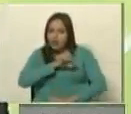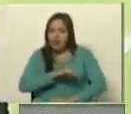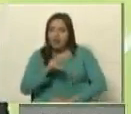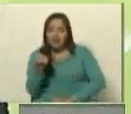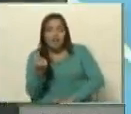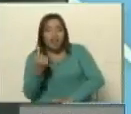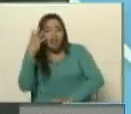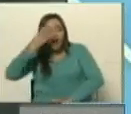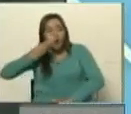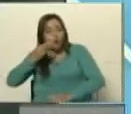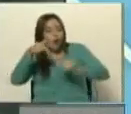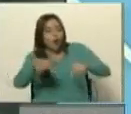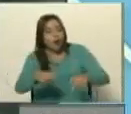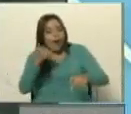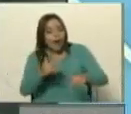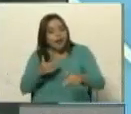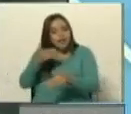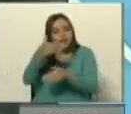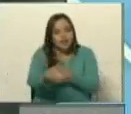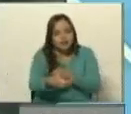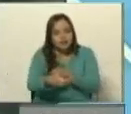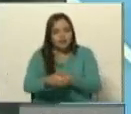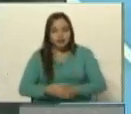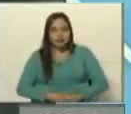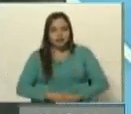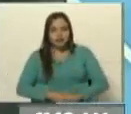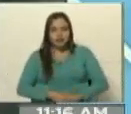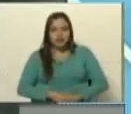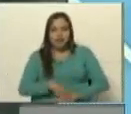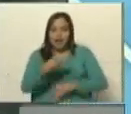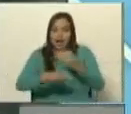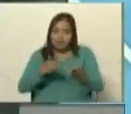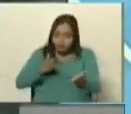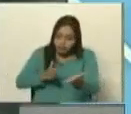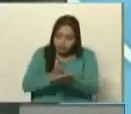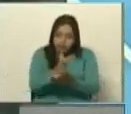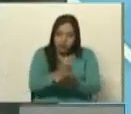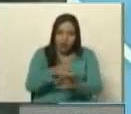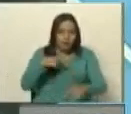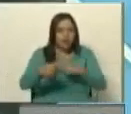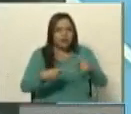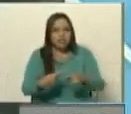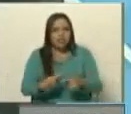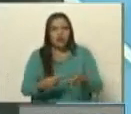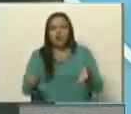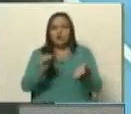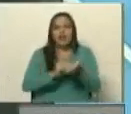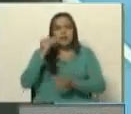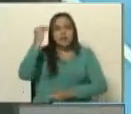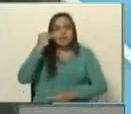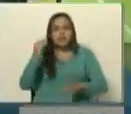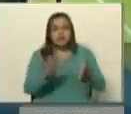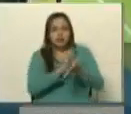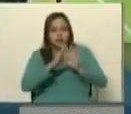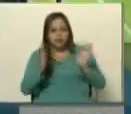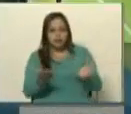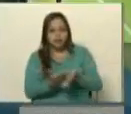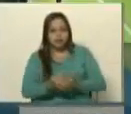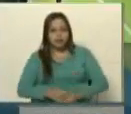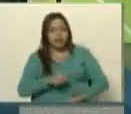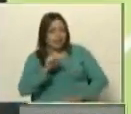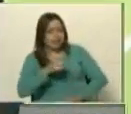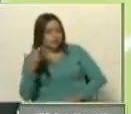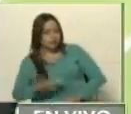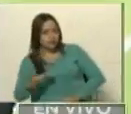jóvenes de hoy tomen la delantera, tomen la dirección en ese proceso de repensar el planeta. importante lo que comenta. Mira, vamos a